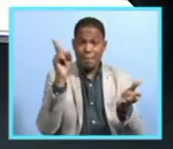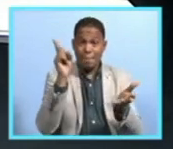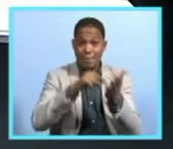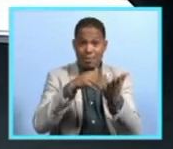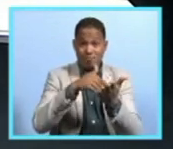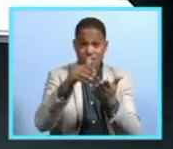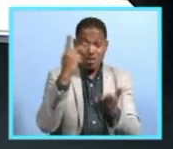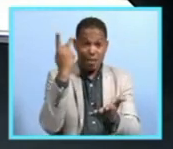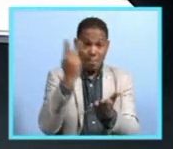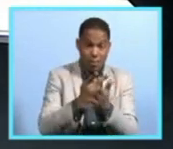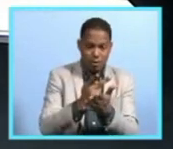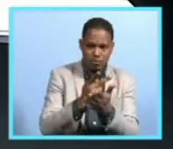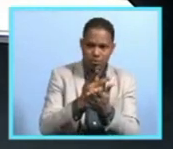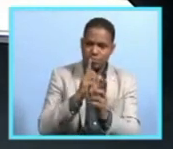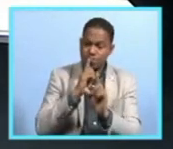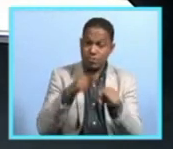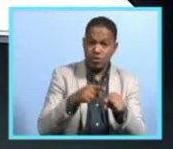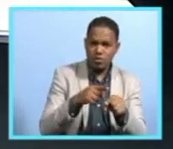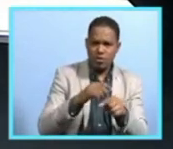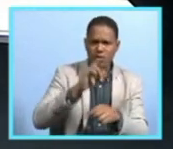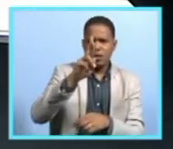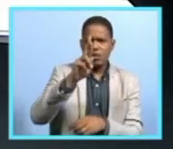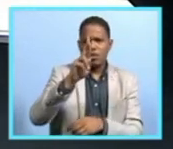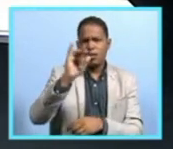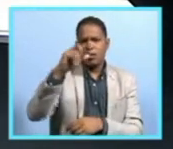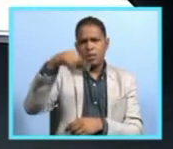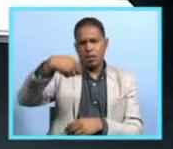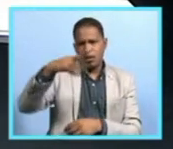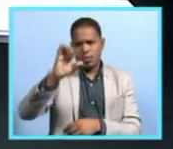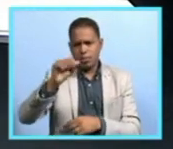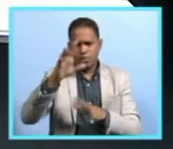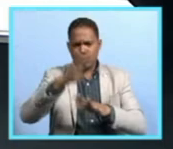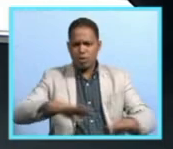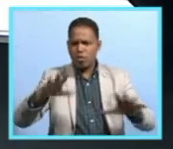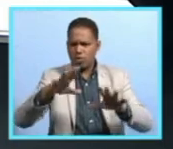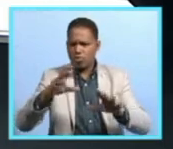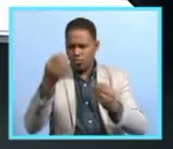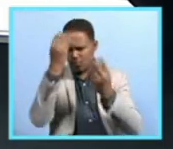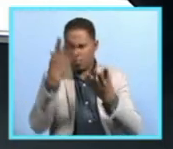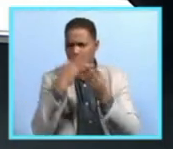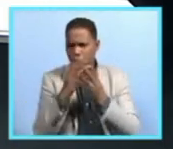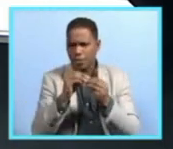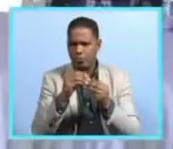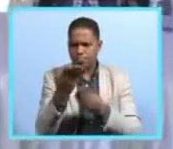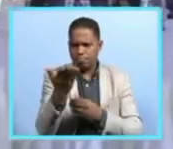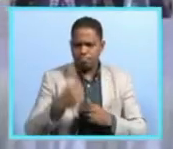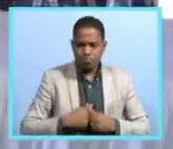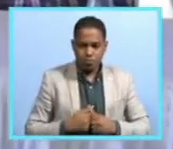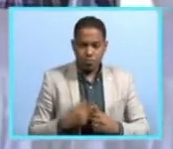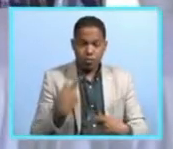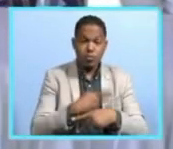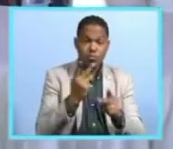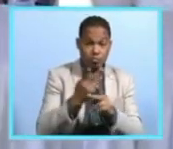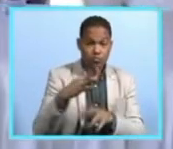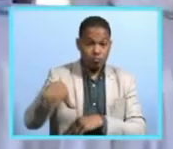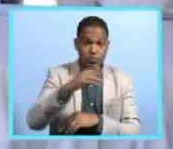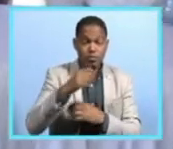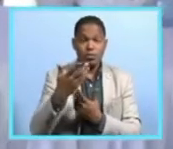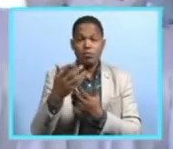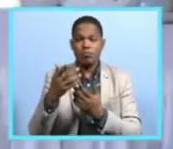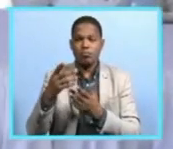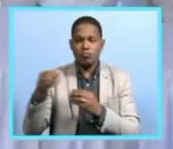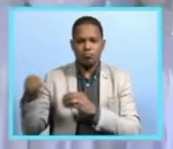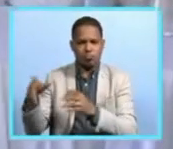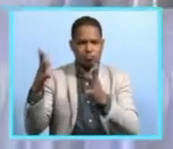1.000 millones de pesos. Es grave esta denuncia. Ricardo Tiburcio, nuestro corresponsal allí en la zona, nos tiene los detalles. Productores de ajo del municipio de